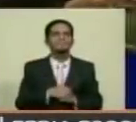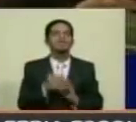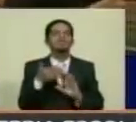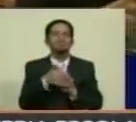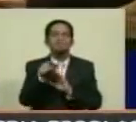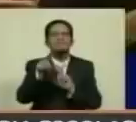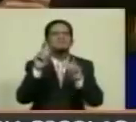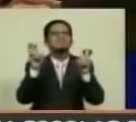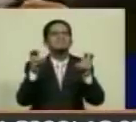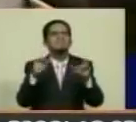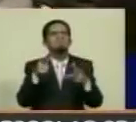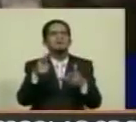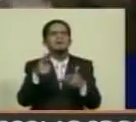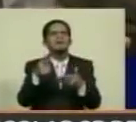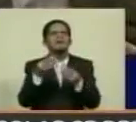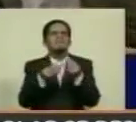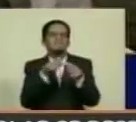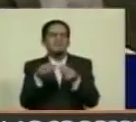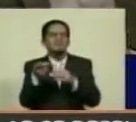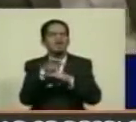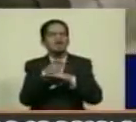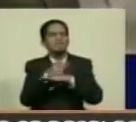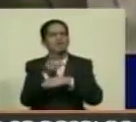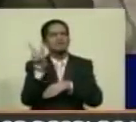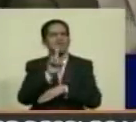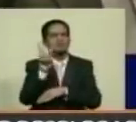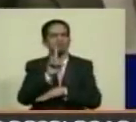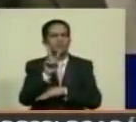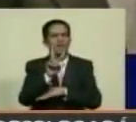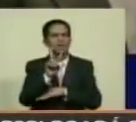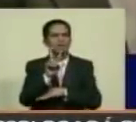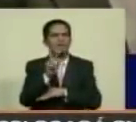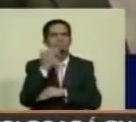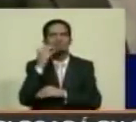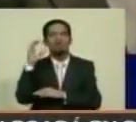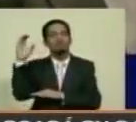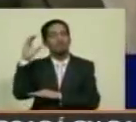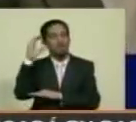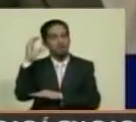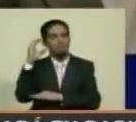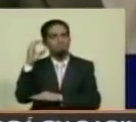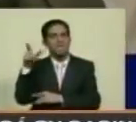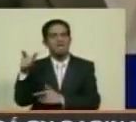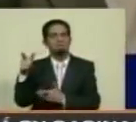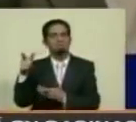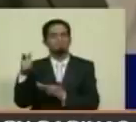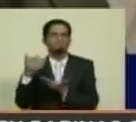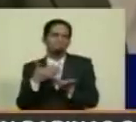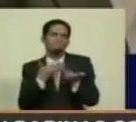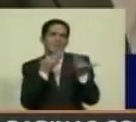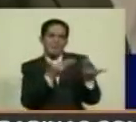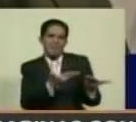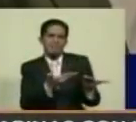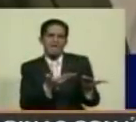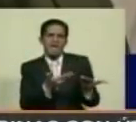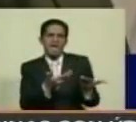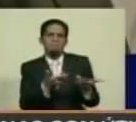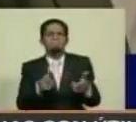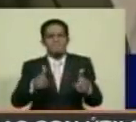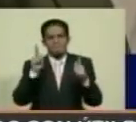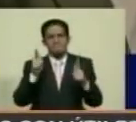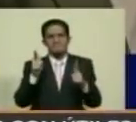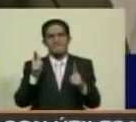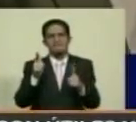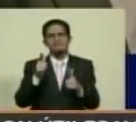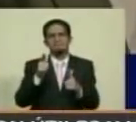tema, ¿qué tipo de acciones va a tomar el gobierno de Venezuela ante la postura de Colombia de brindarle asilo político a Julio Borges? Quisiera saber más o menos si